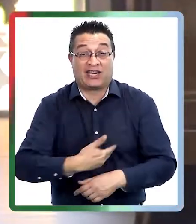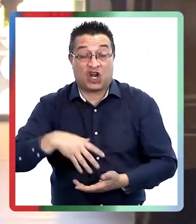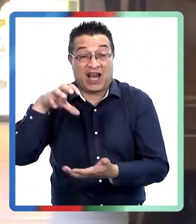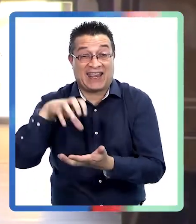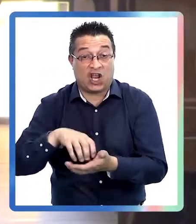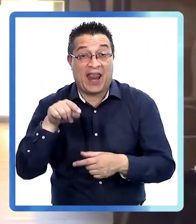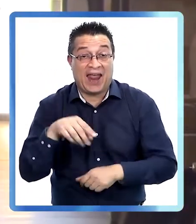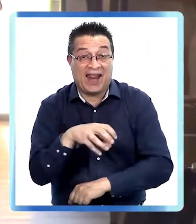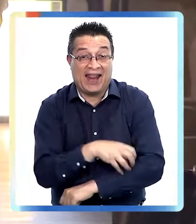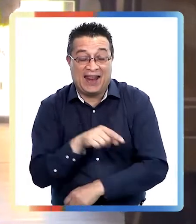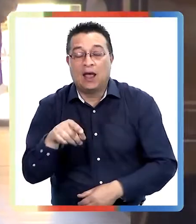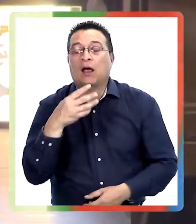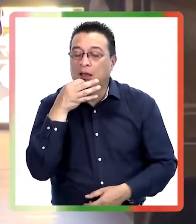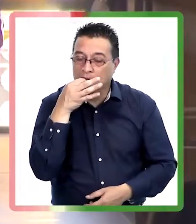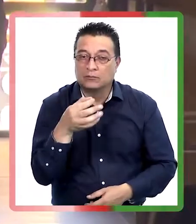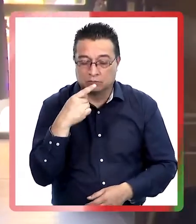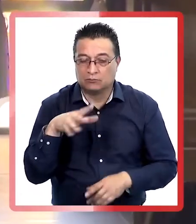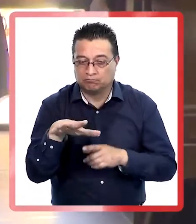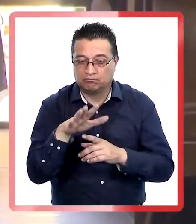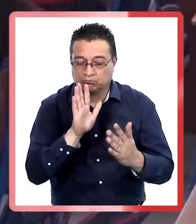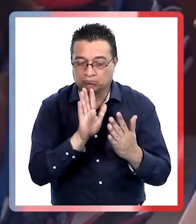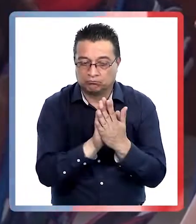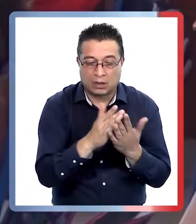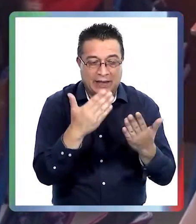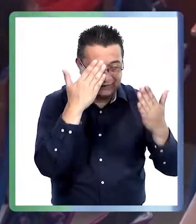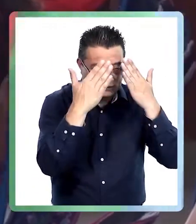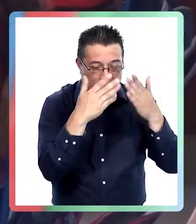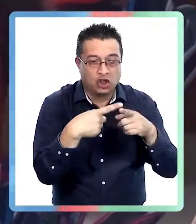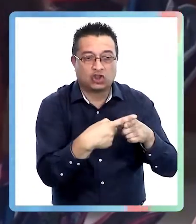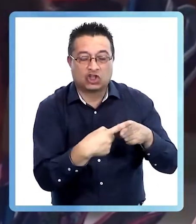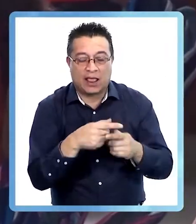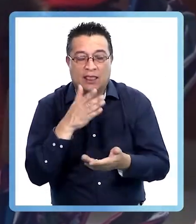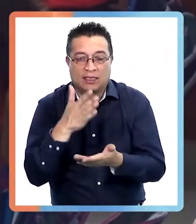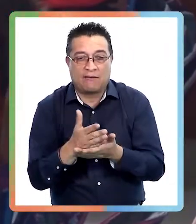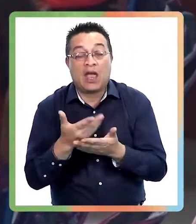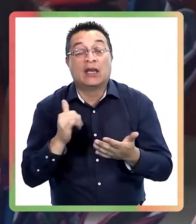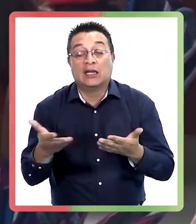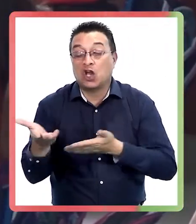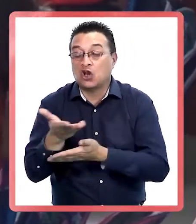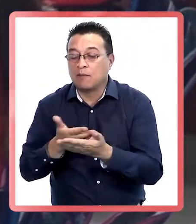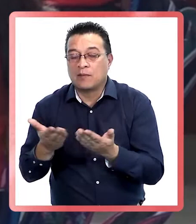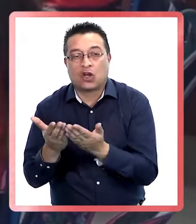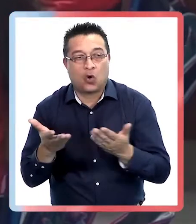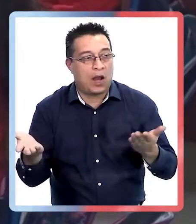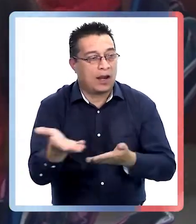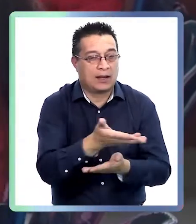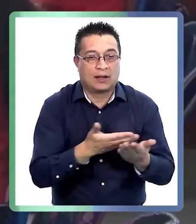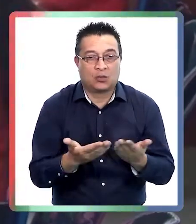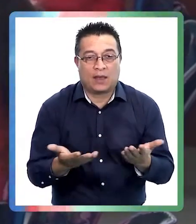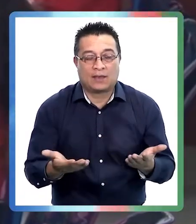regional indicaron que se abordará la situación desde el punto de vista psicosocial y de la convivencia entre los